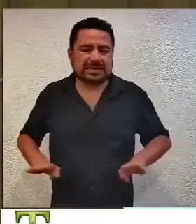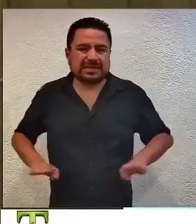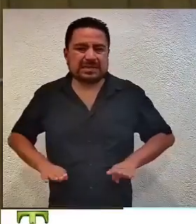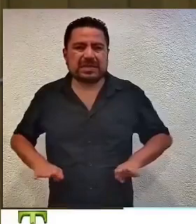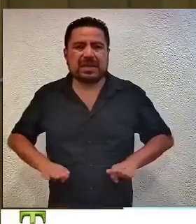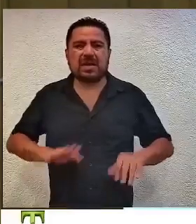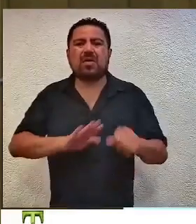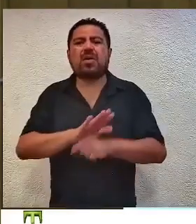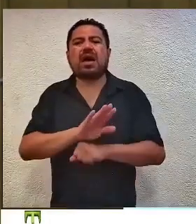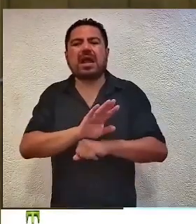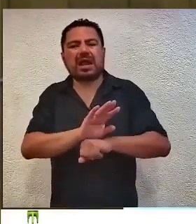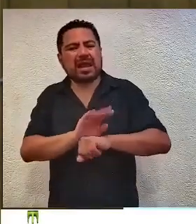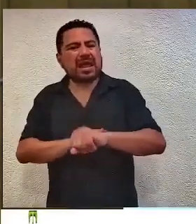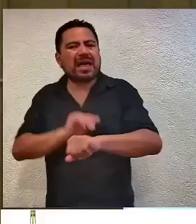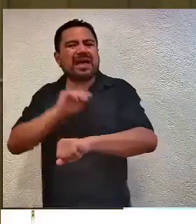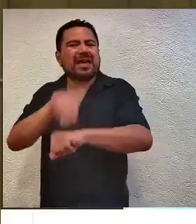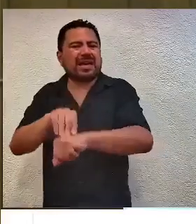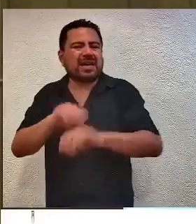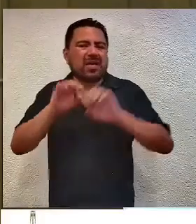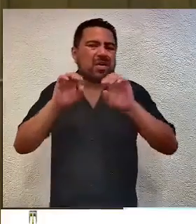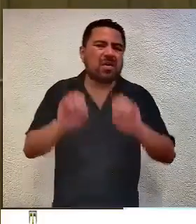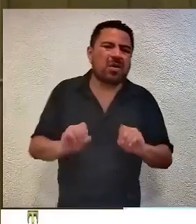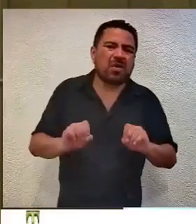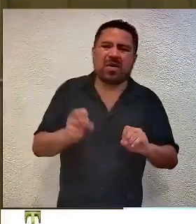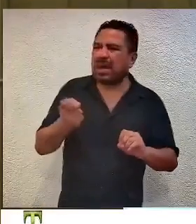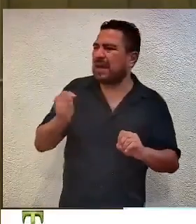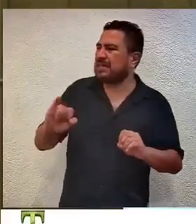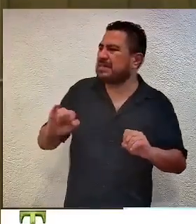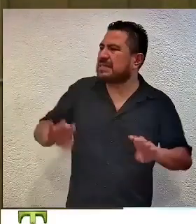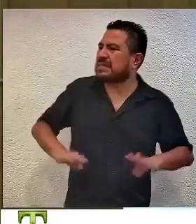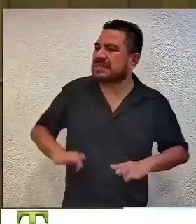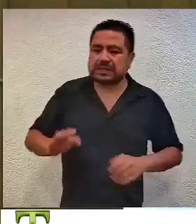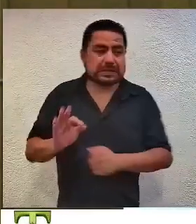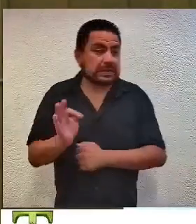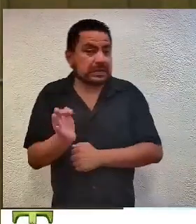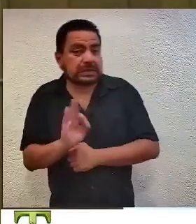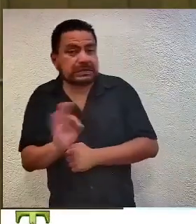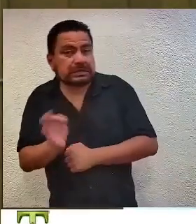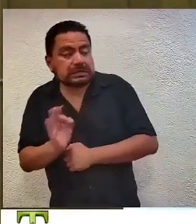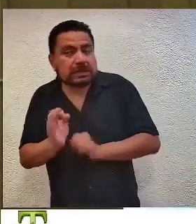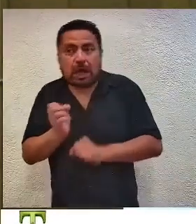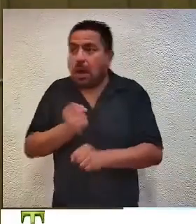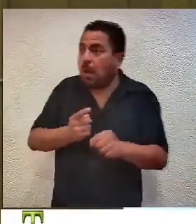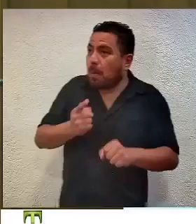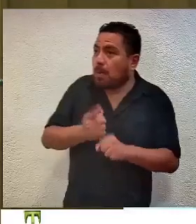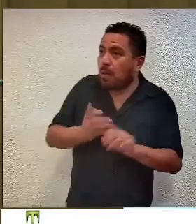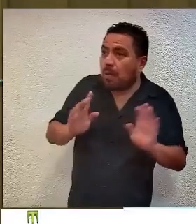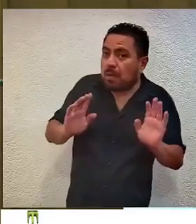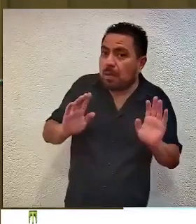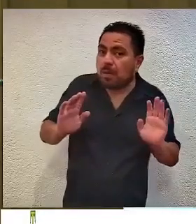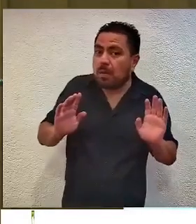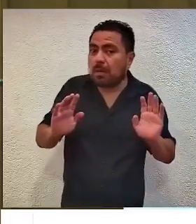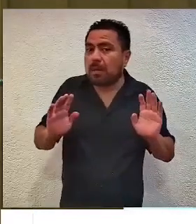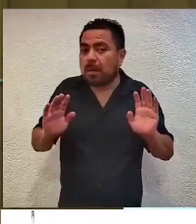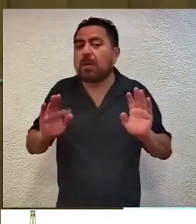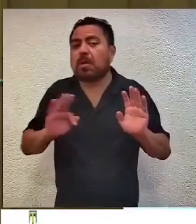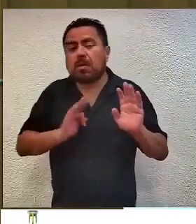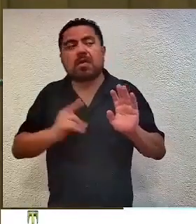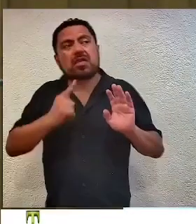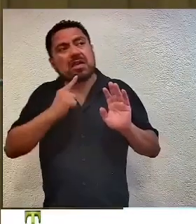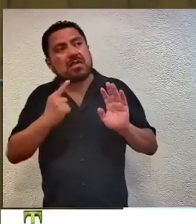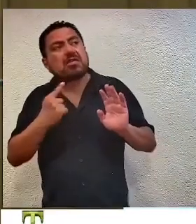se desplegó, o esa conducta probable o posible, conducta que se denuncia